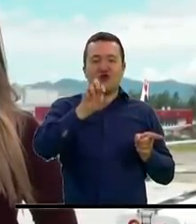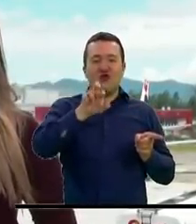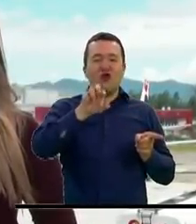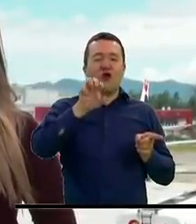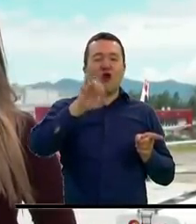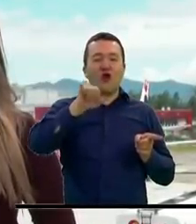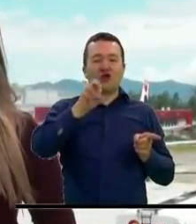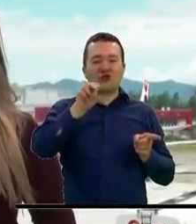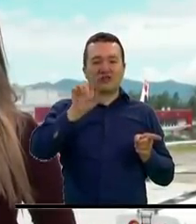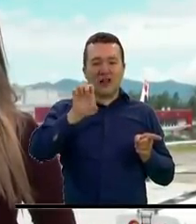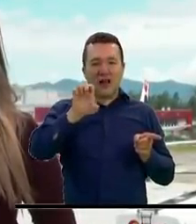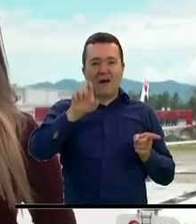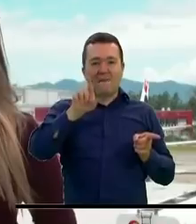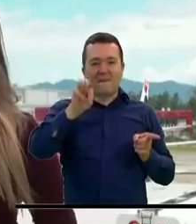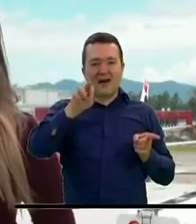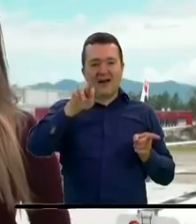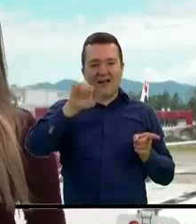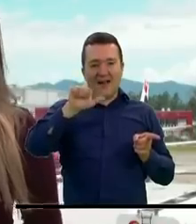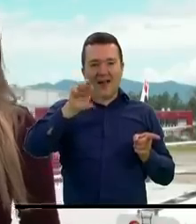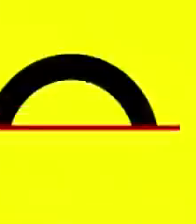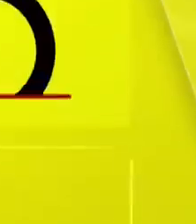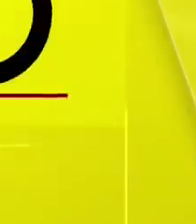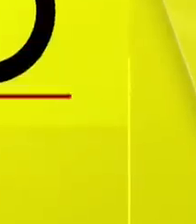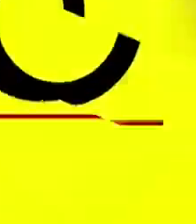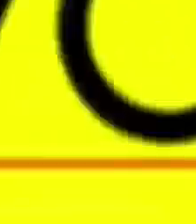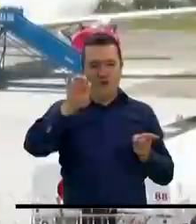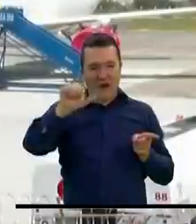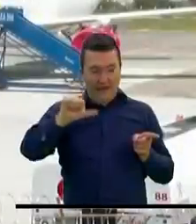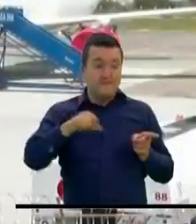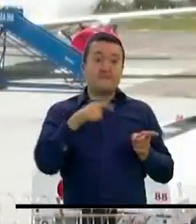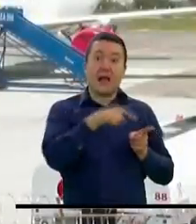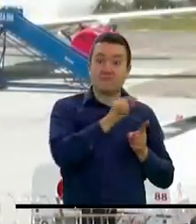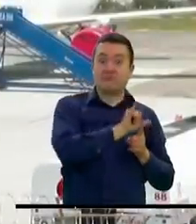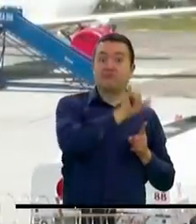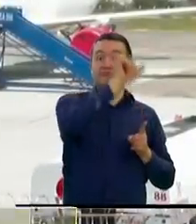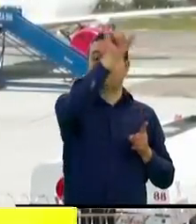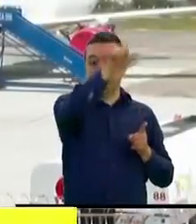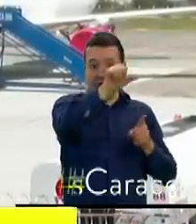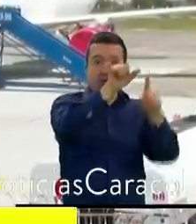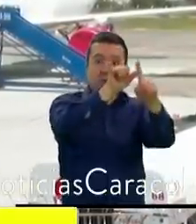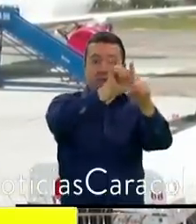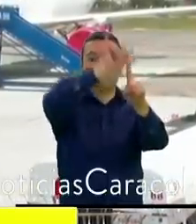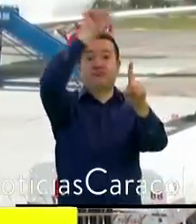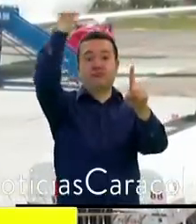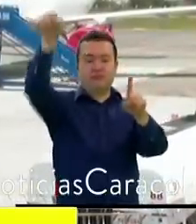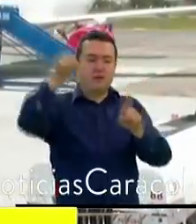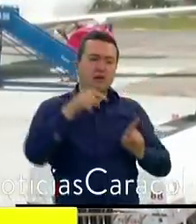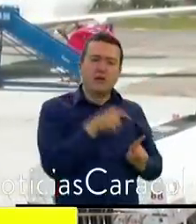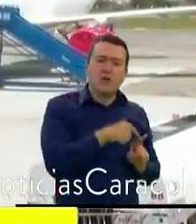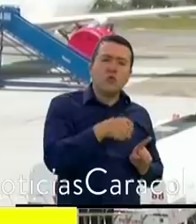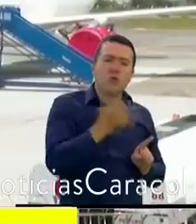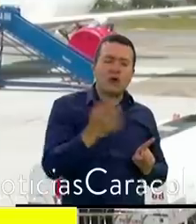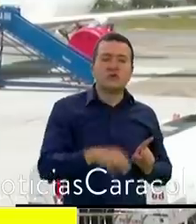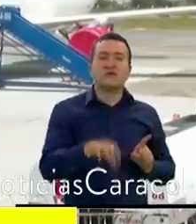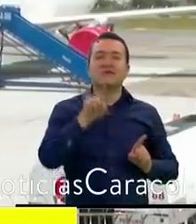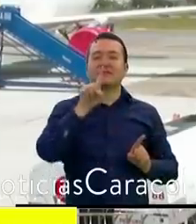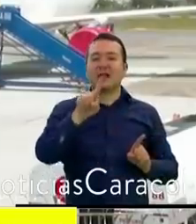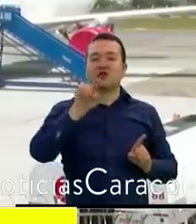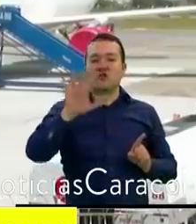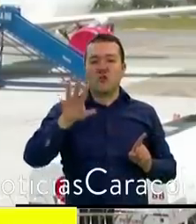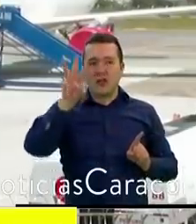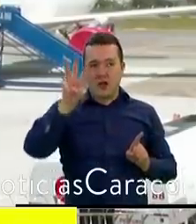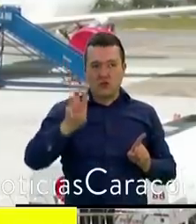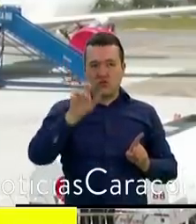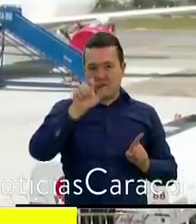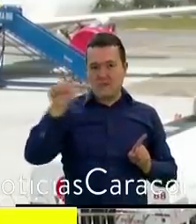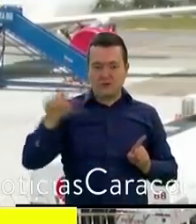personas abordaron este vuelo y qué le dijeron? Daniela, fueron 158 personas las que se subieron a este vuelo. Además de